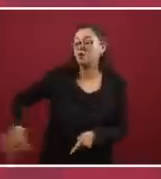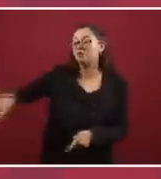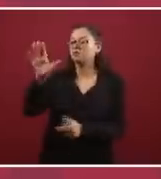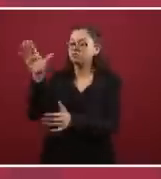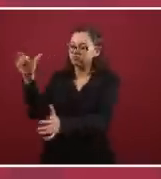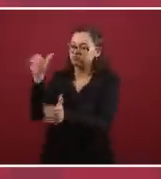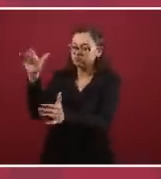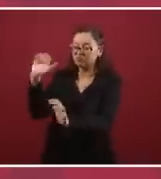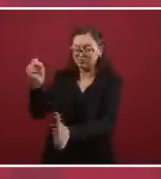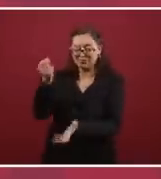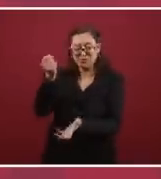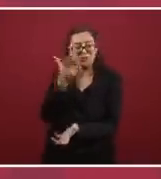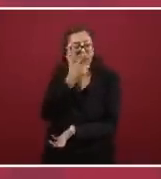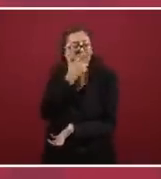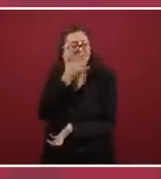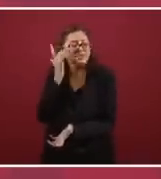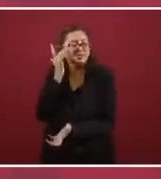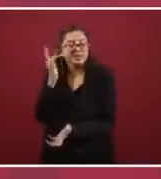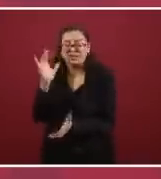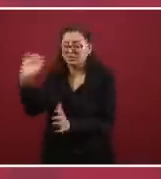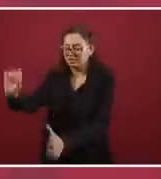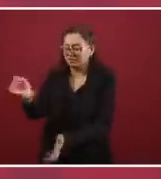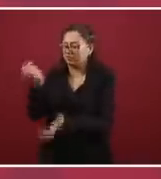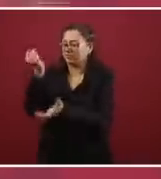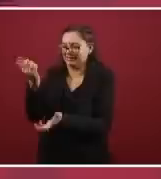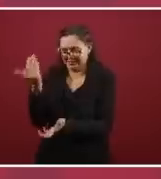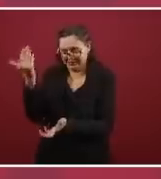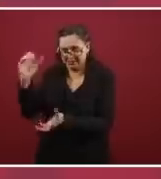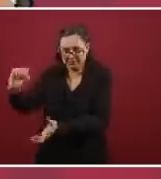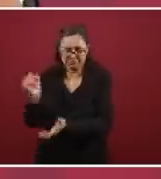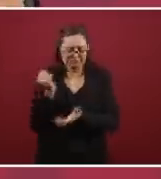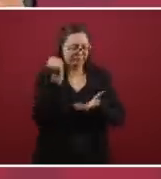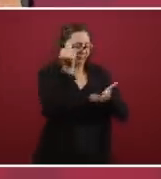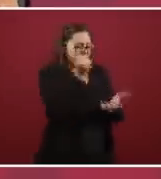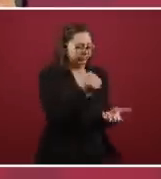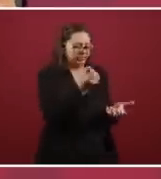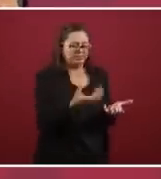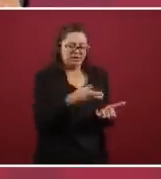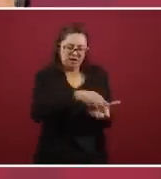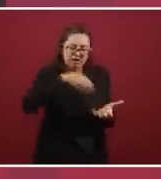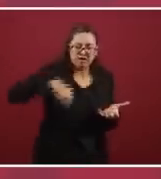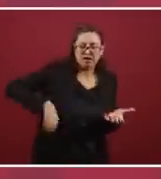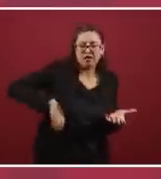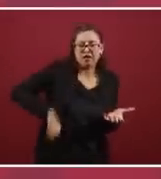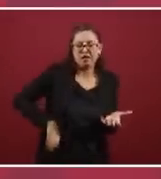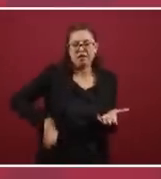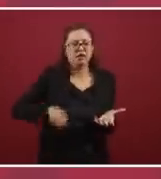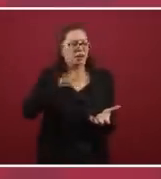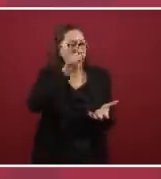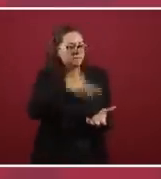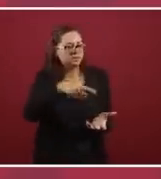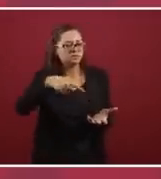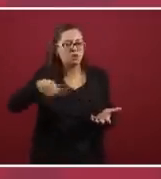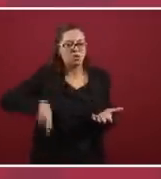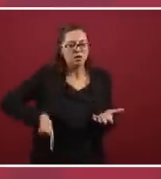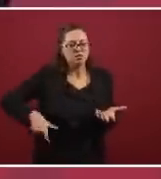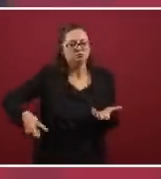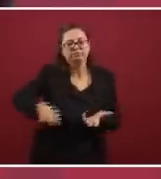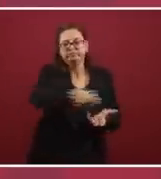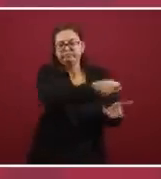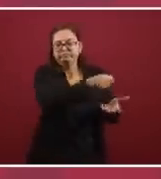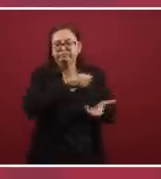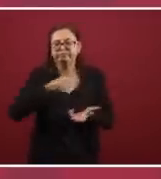pueblo, o se lo robaban o se quedaba en el mismo gobierno